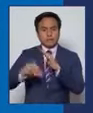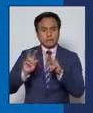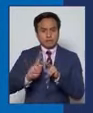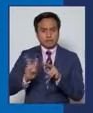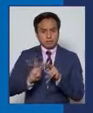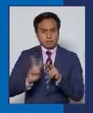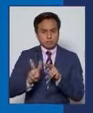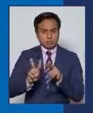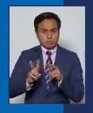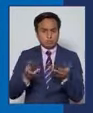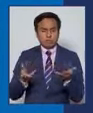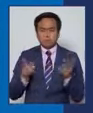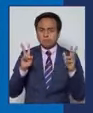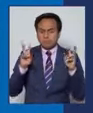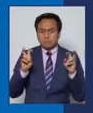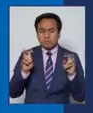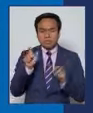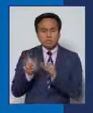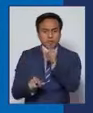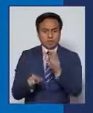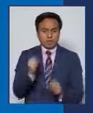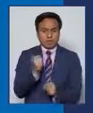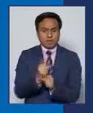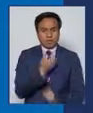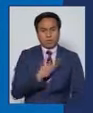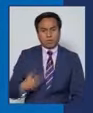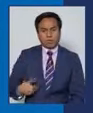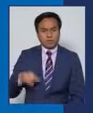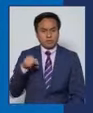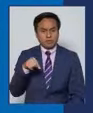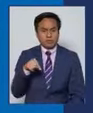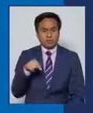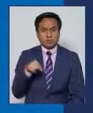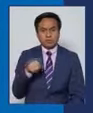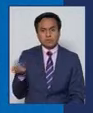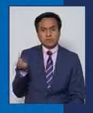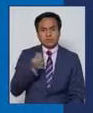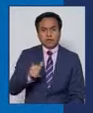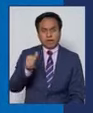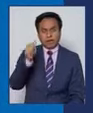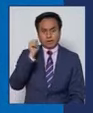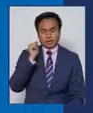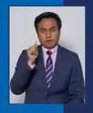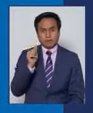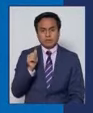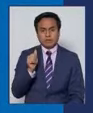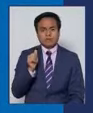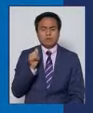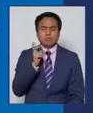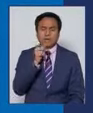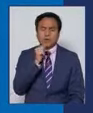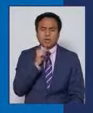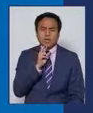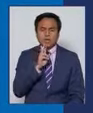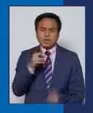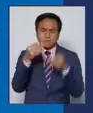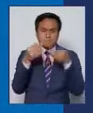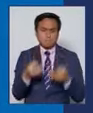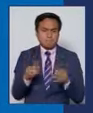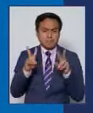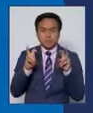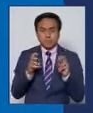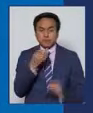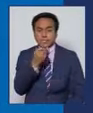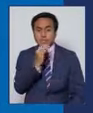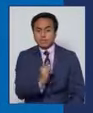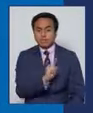adoptando precisamente con las personas que trabajan en el gobierno. Se señalaba ayer que no había un resultado todavía sobre si